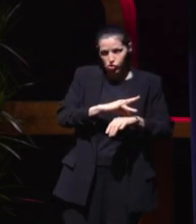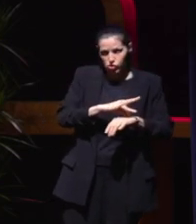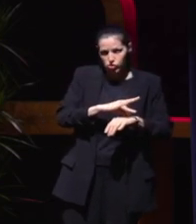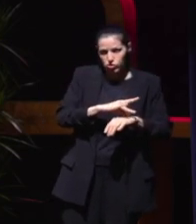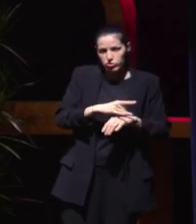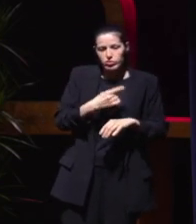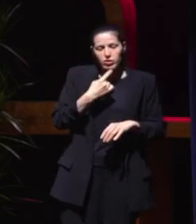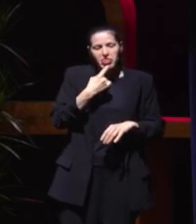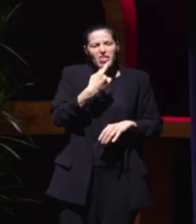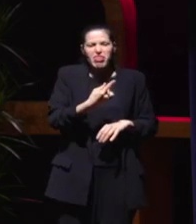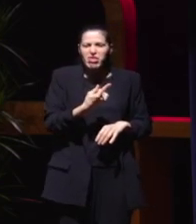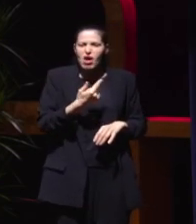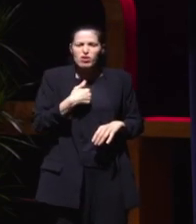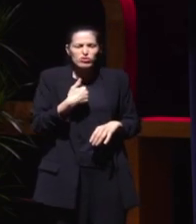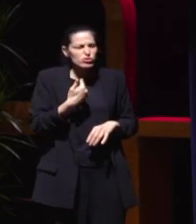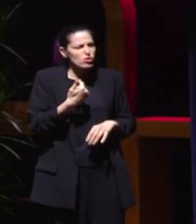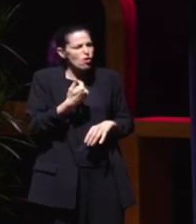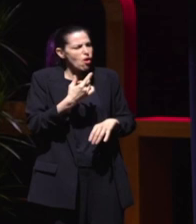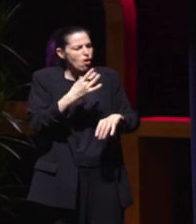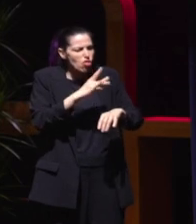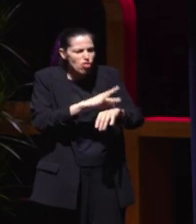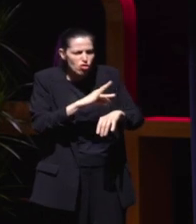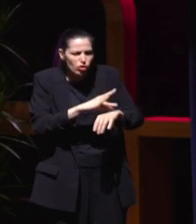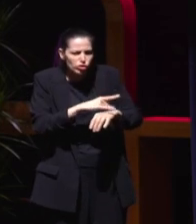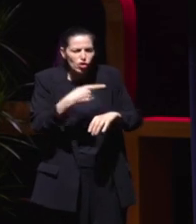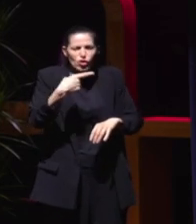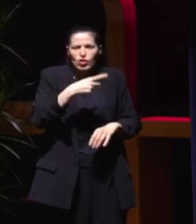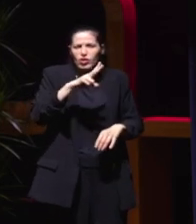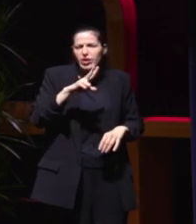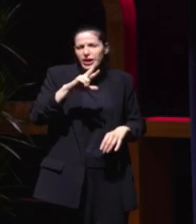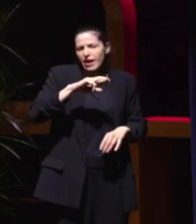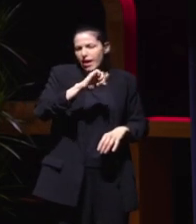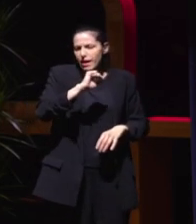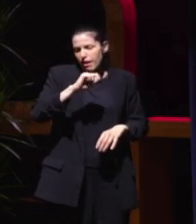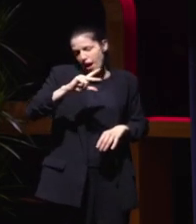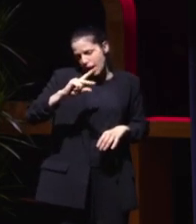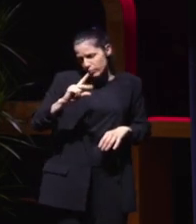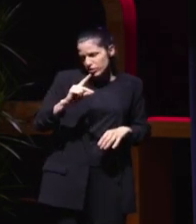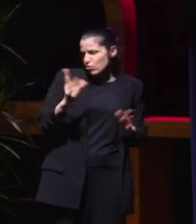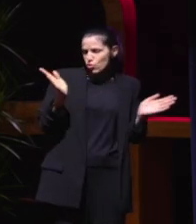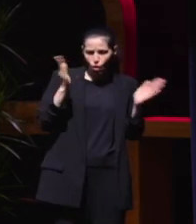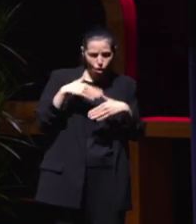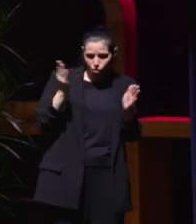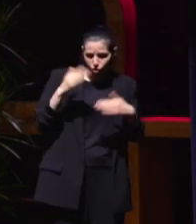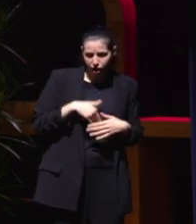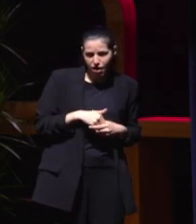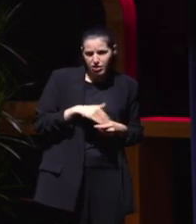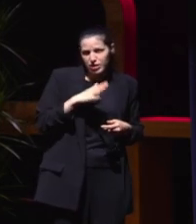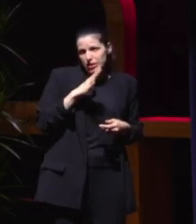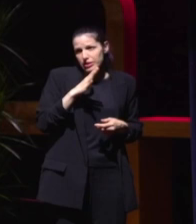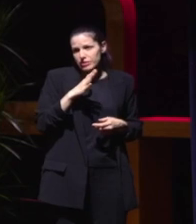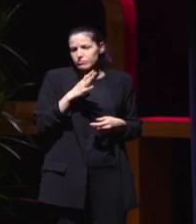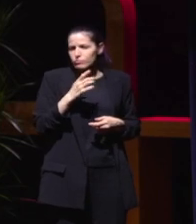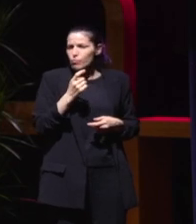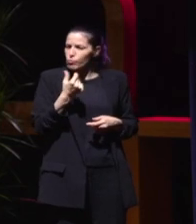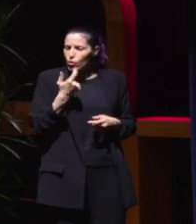porque mis hermanas mayores son las doctoras a los chicos no quisieron o sea jugar con esas cosas de las conquistas